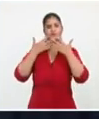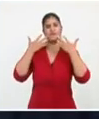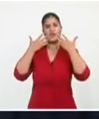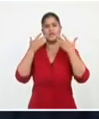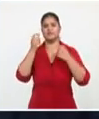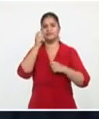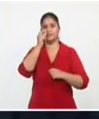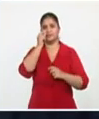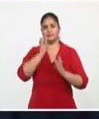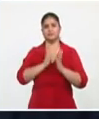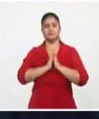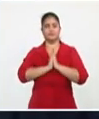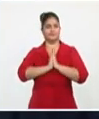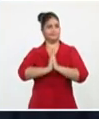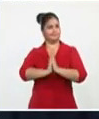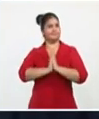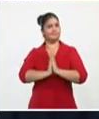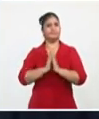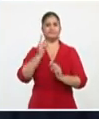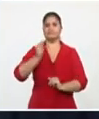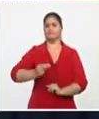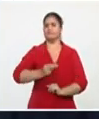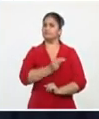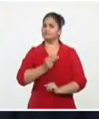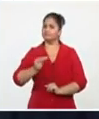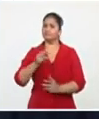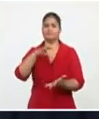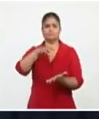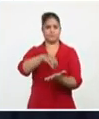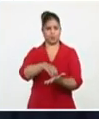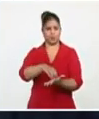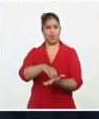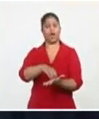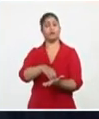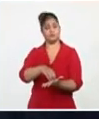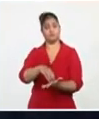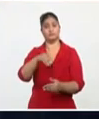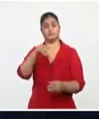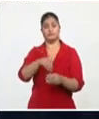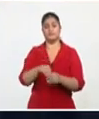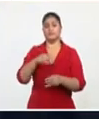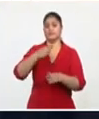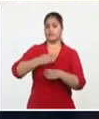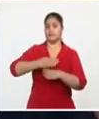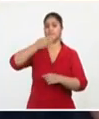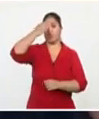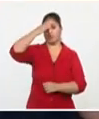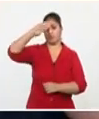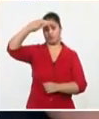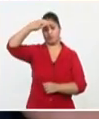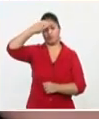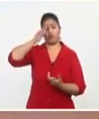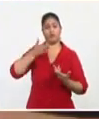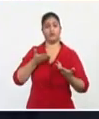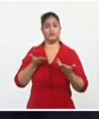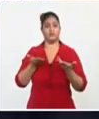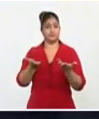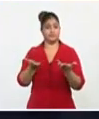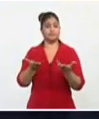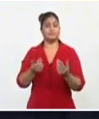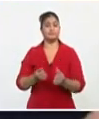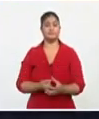de Ampuerta, el cura párroco de acá, del poblado del Cobre en Santiago de Cuba. Y bueno, lo digo así con